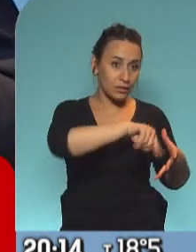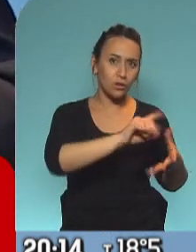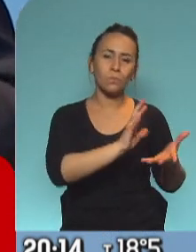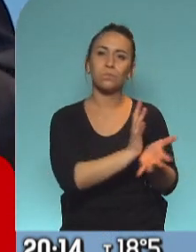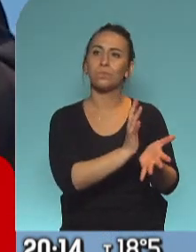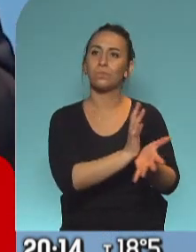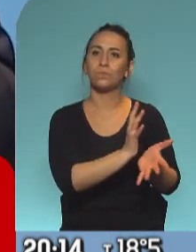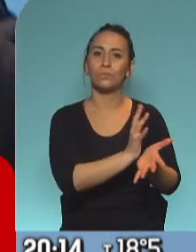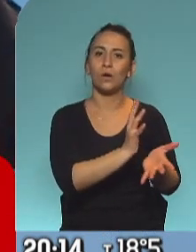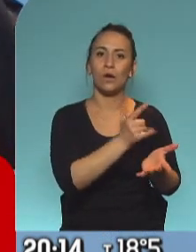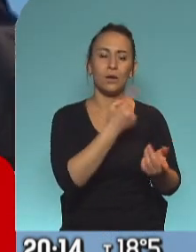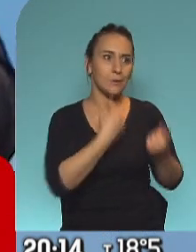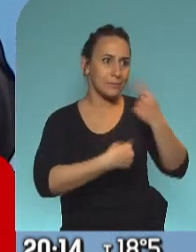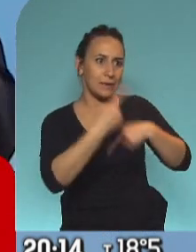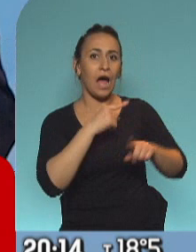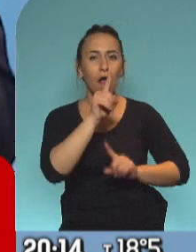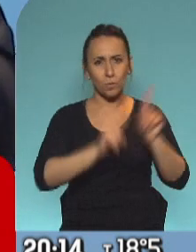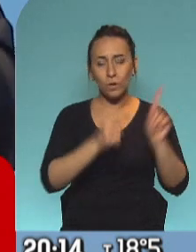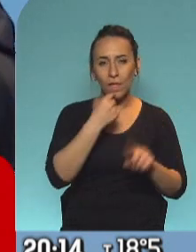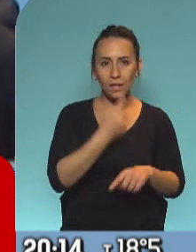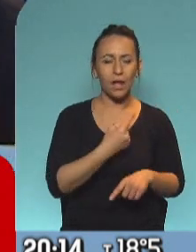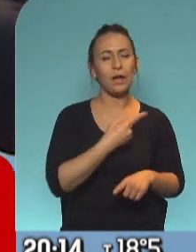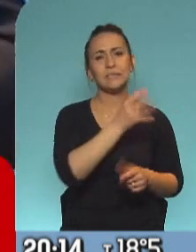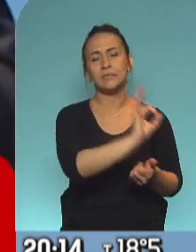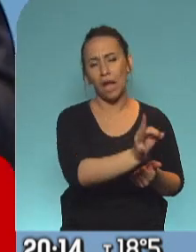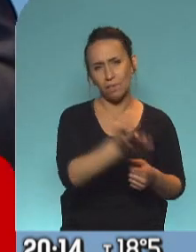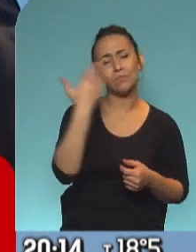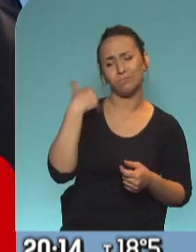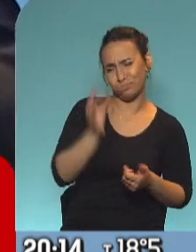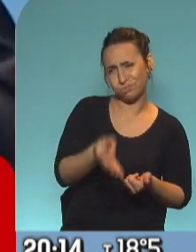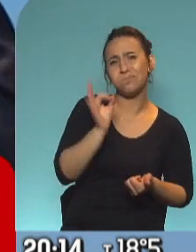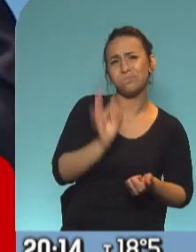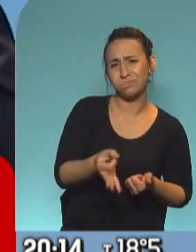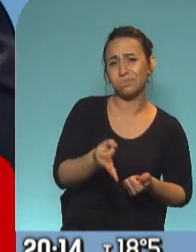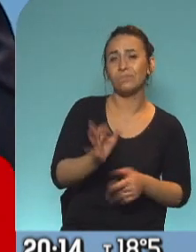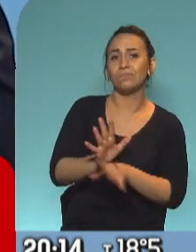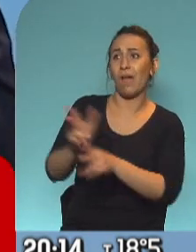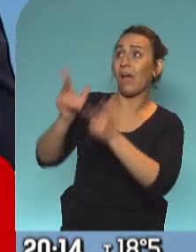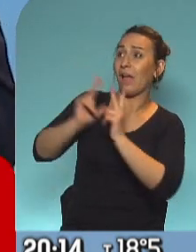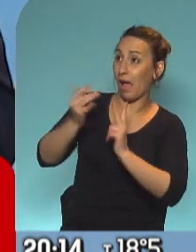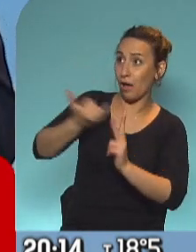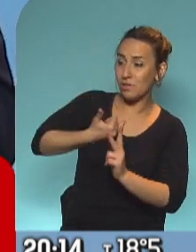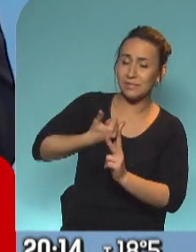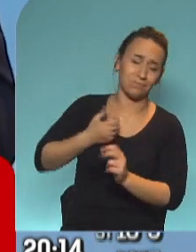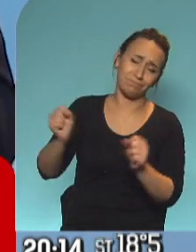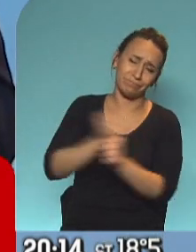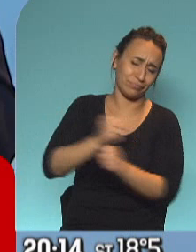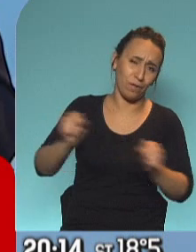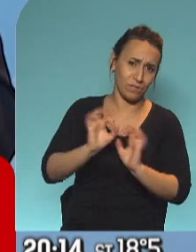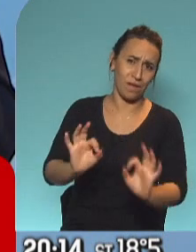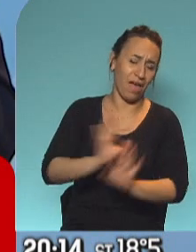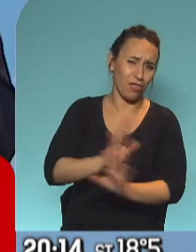diferentes, digamos, ¿no? Muchos nos decían, lo sabíamos, esto viene a confirmar que nos estaban espiando.